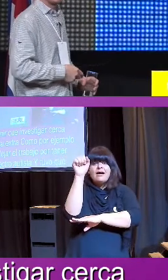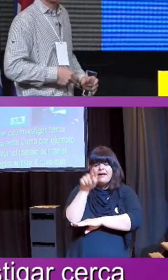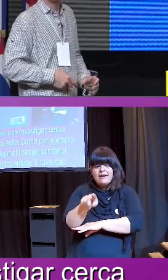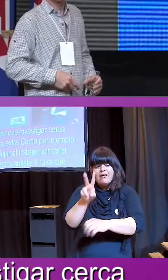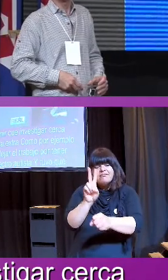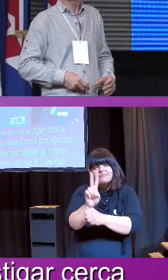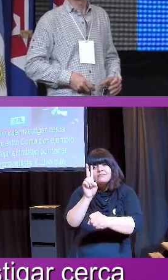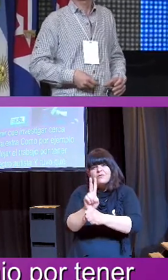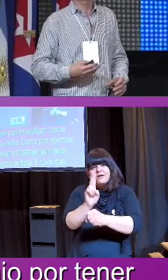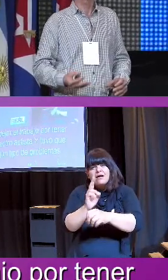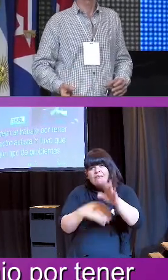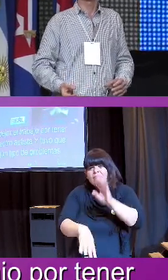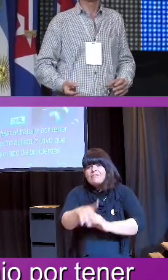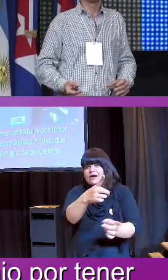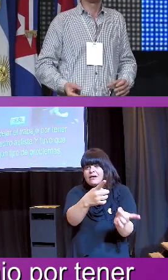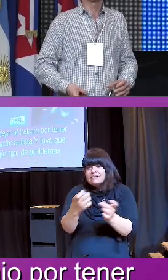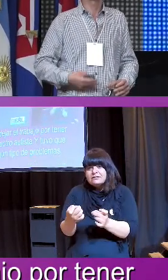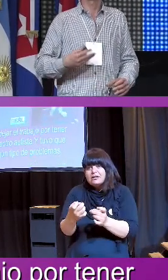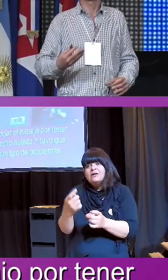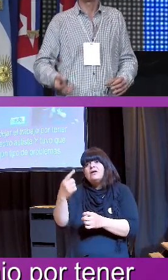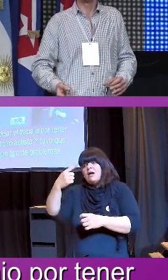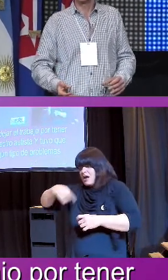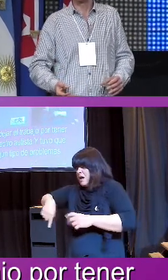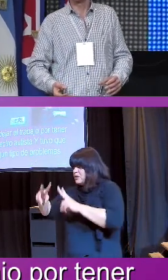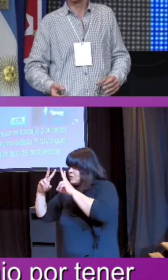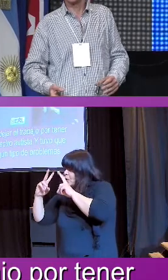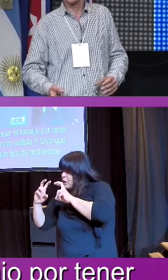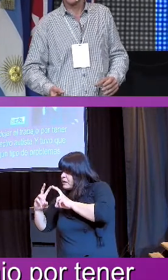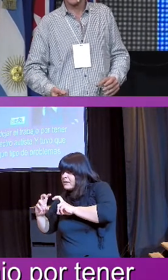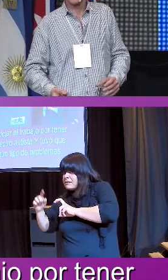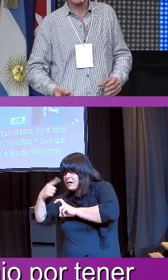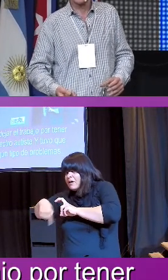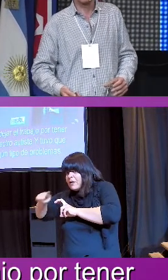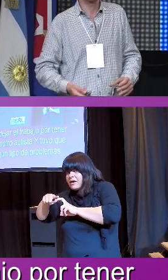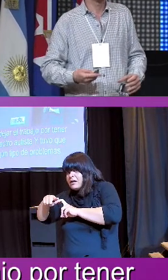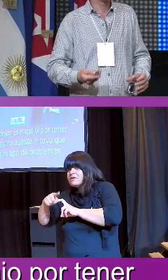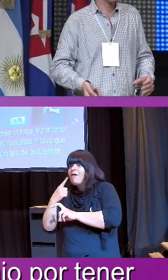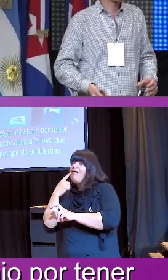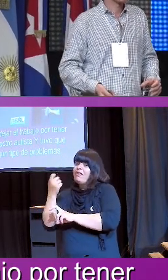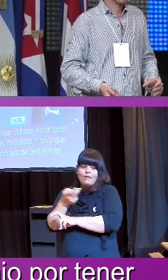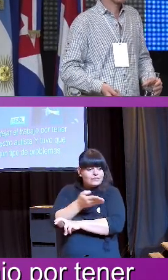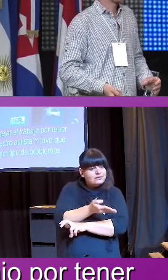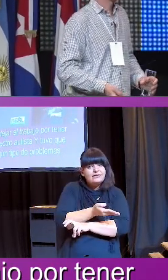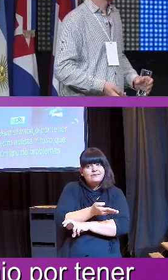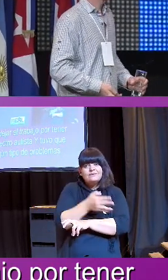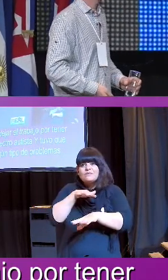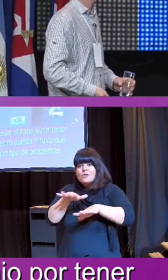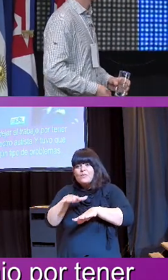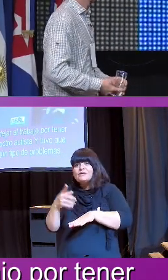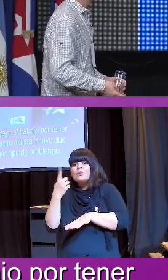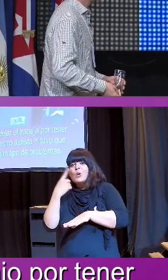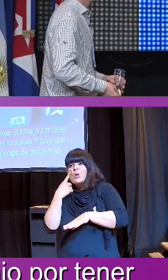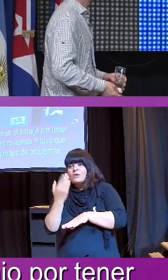Eso habla de que tenemos que conocer estas cosas para ver cómo usar eficientemente los recursos, ¿sí? Porque si no,